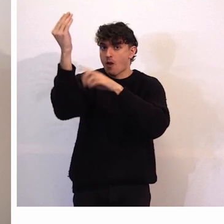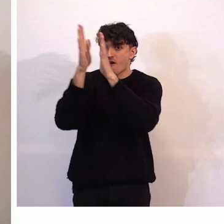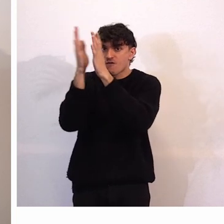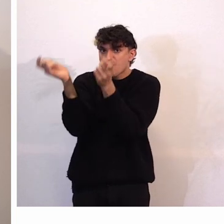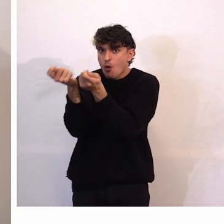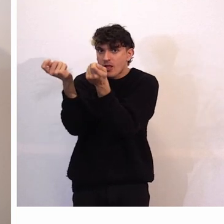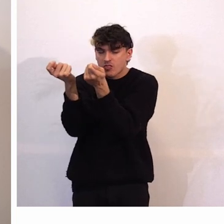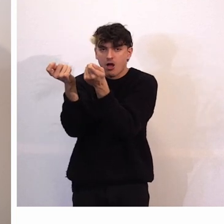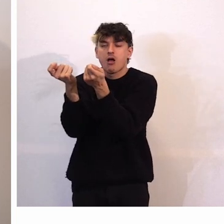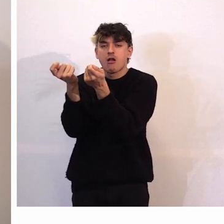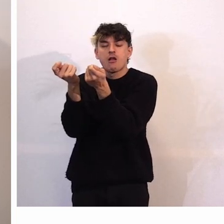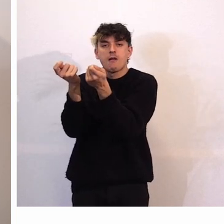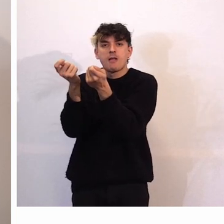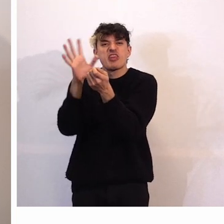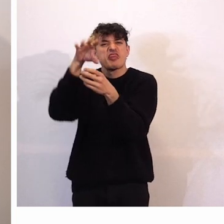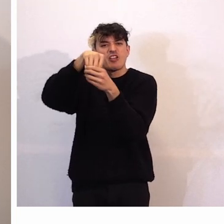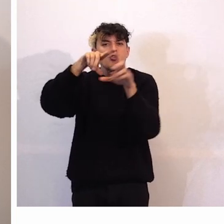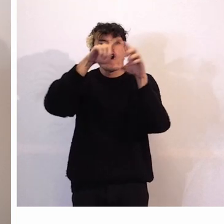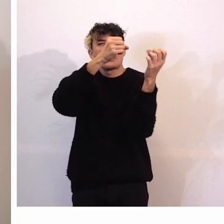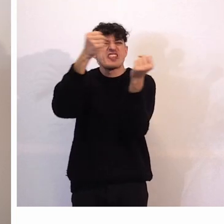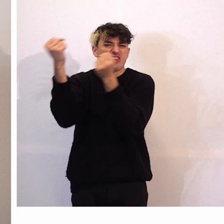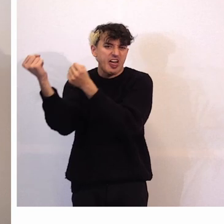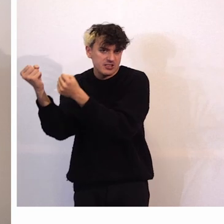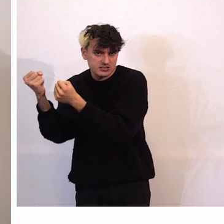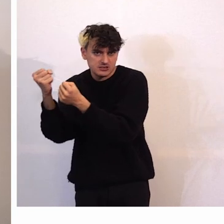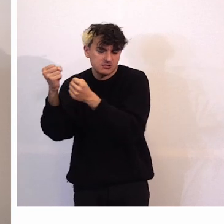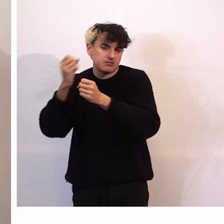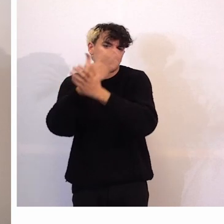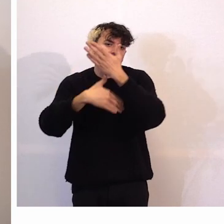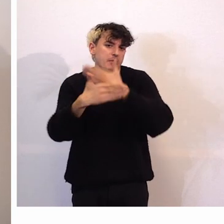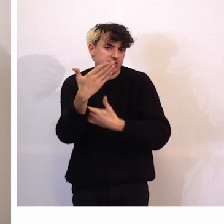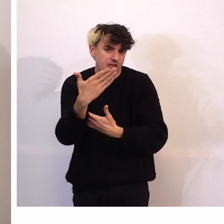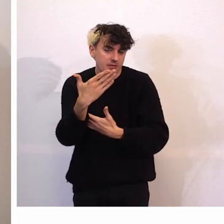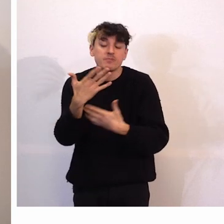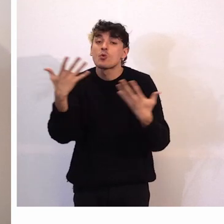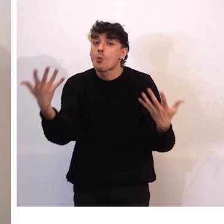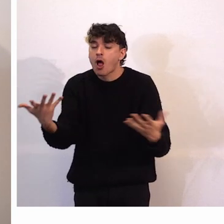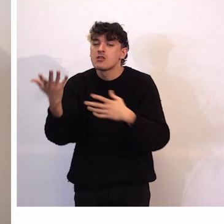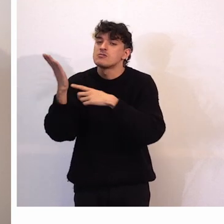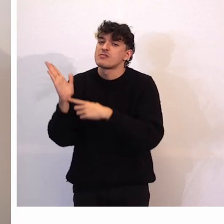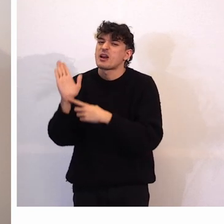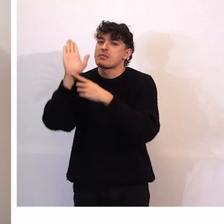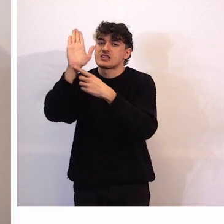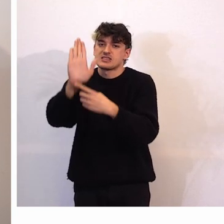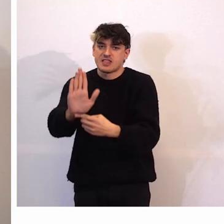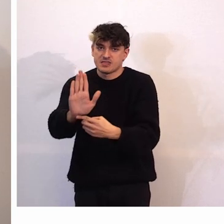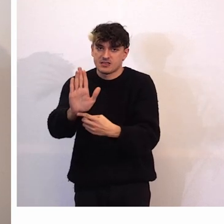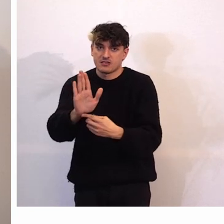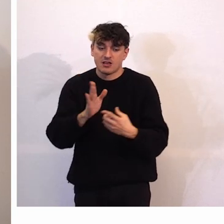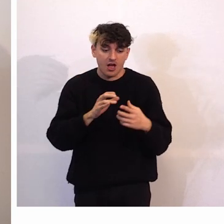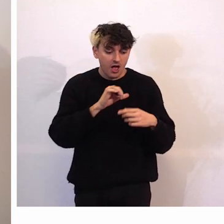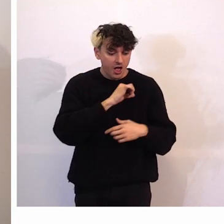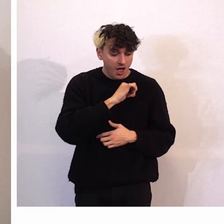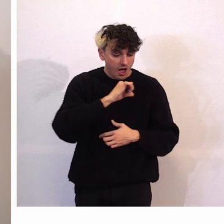atienden a personas con discapacidad, los representantes. La labor de los autogestores había sido